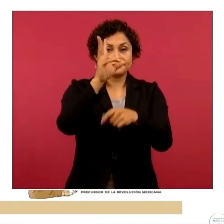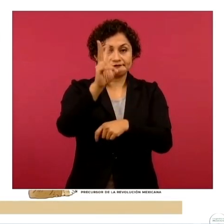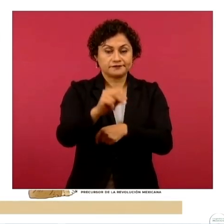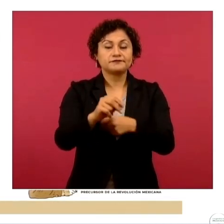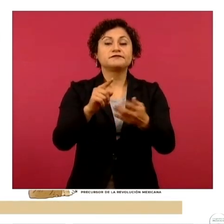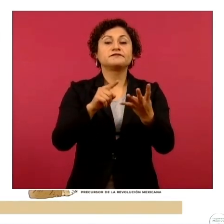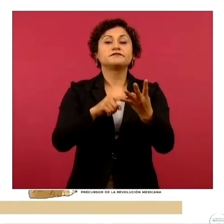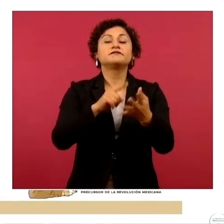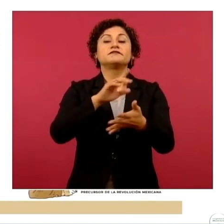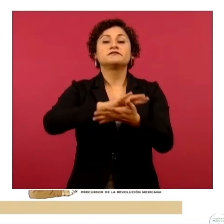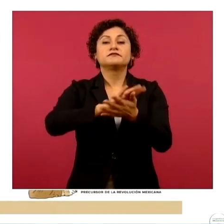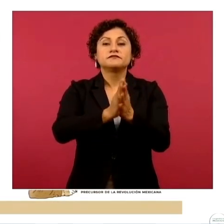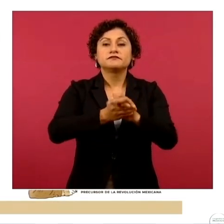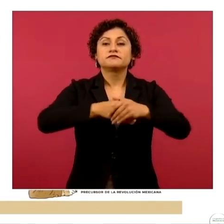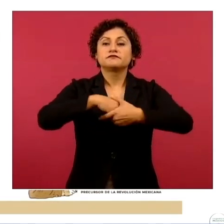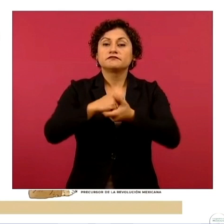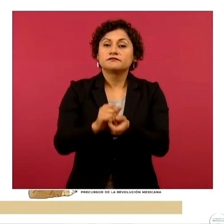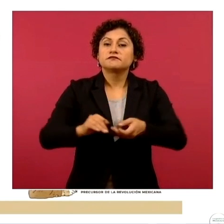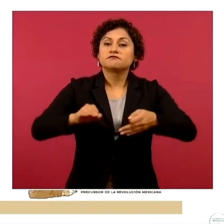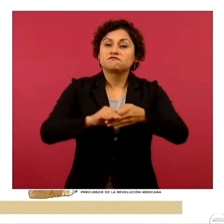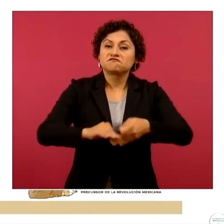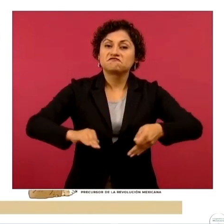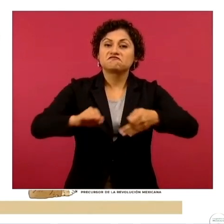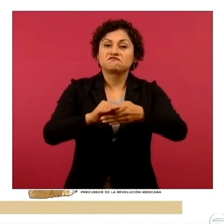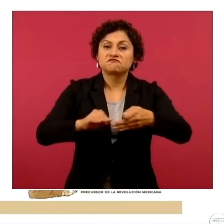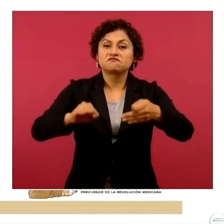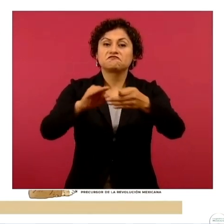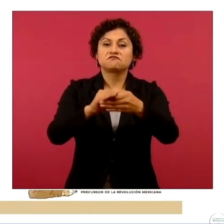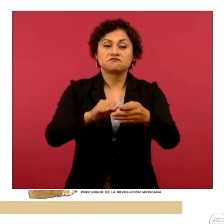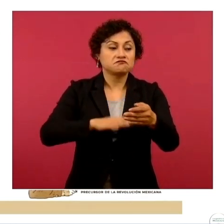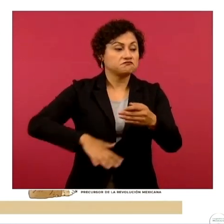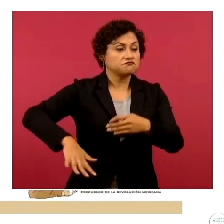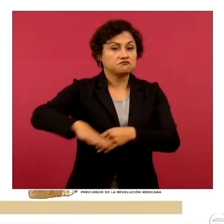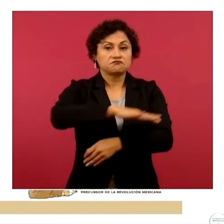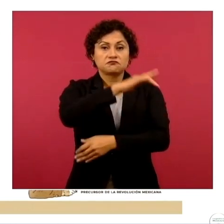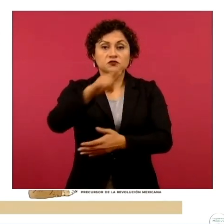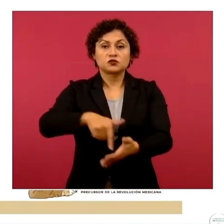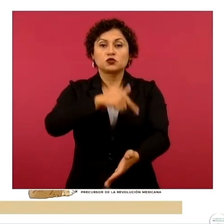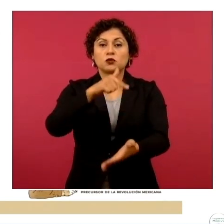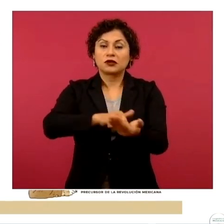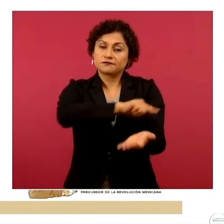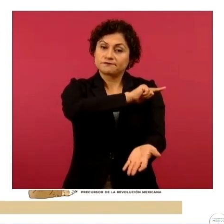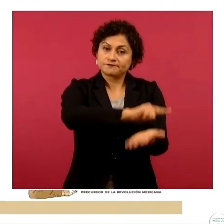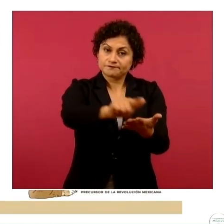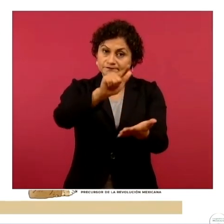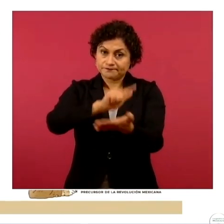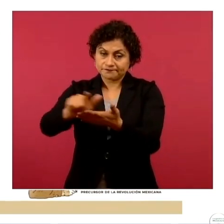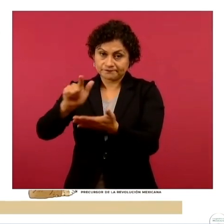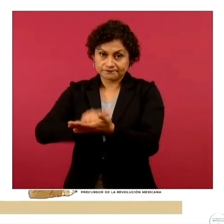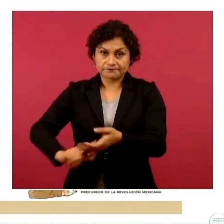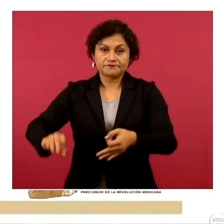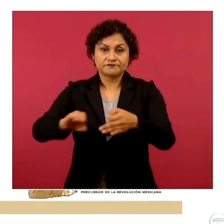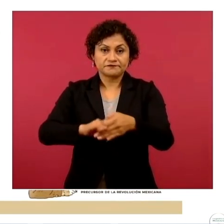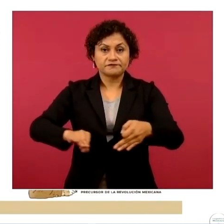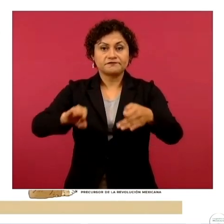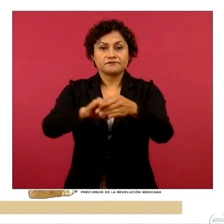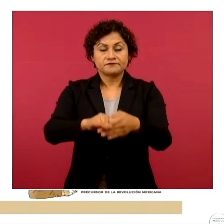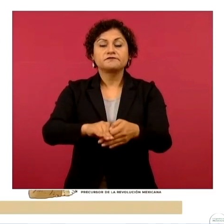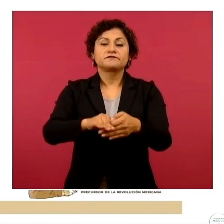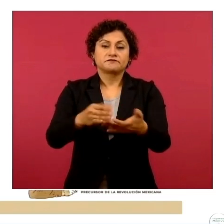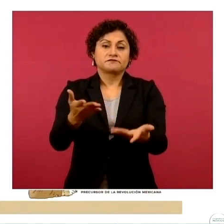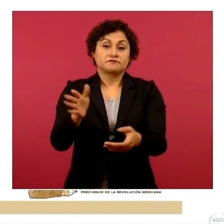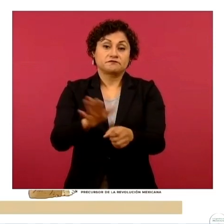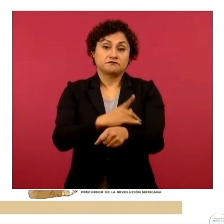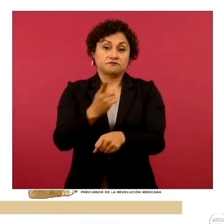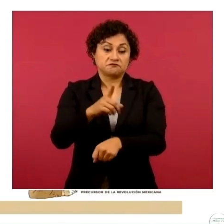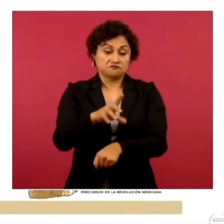manos frecuentemente, limpiar las superficies. En las superficies pueden permanecer los virus respiratorios y ser un mecanismo indirecto de